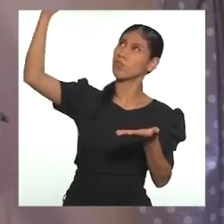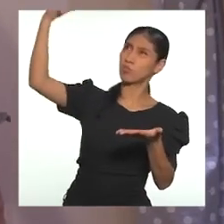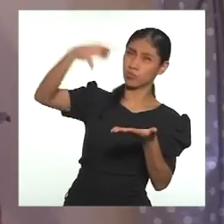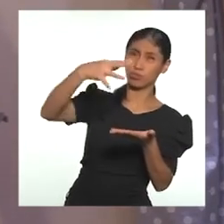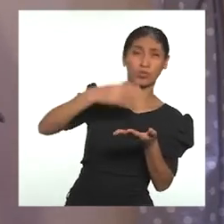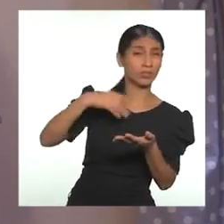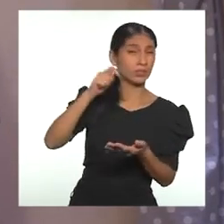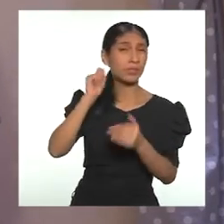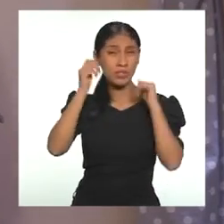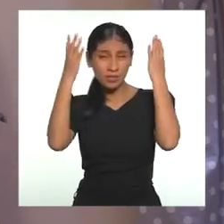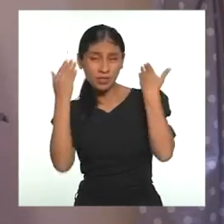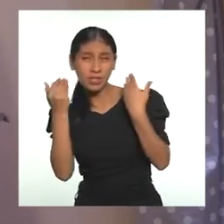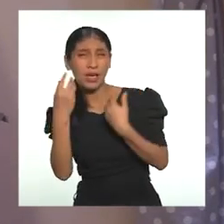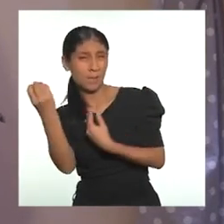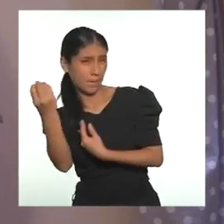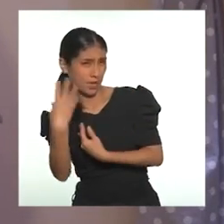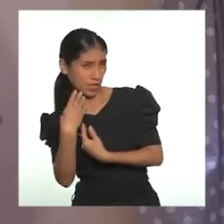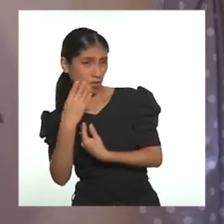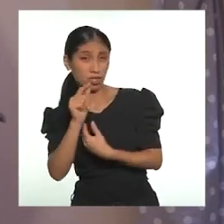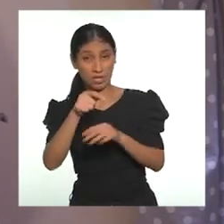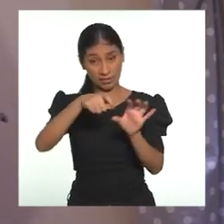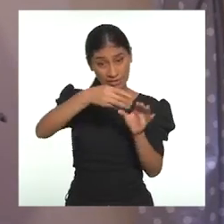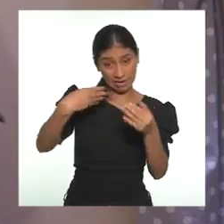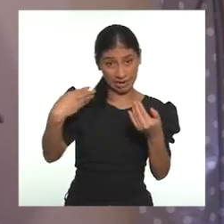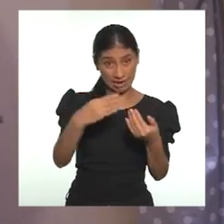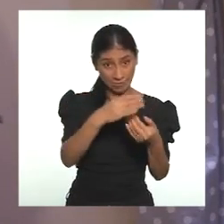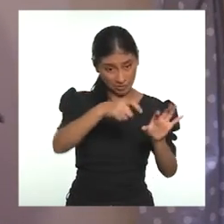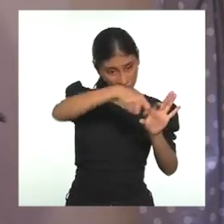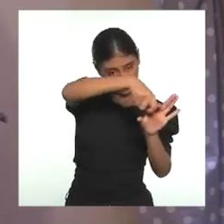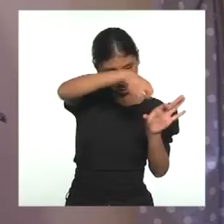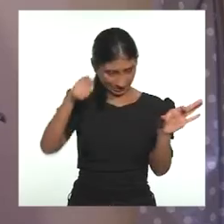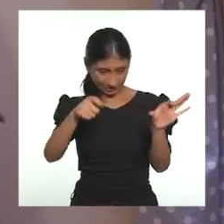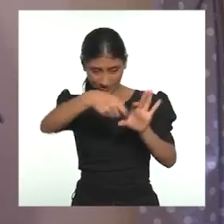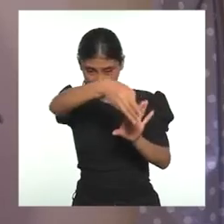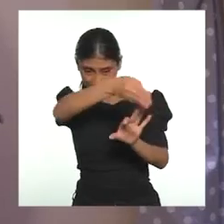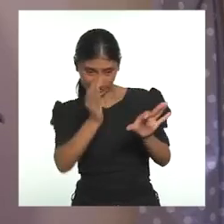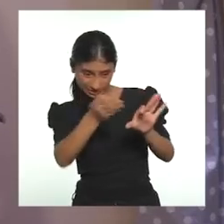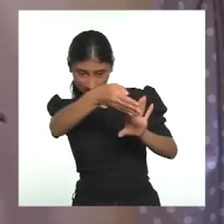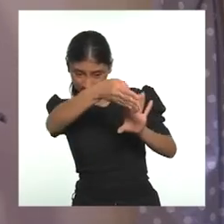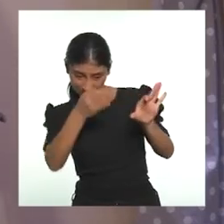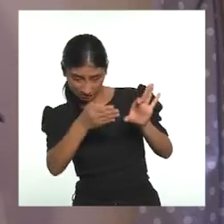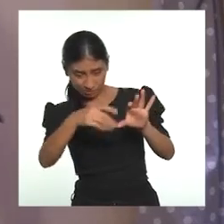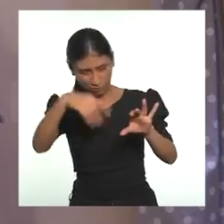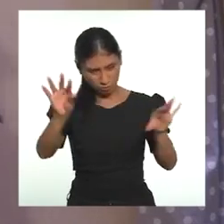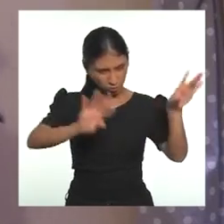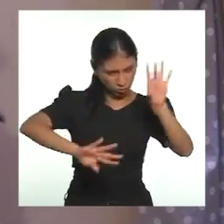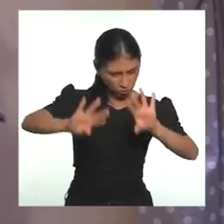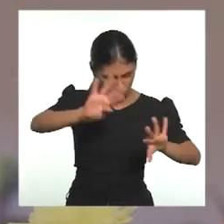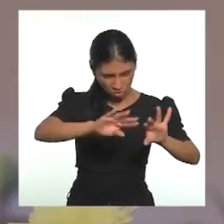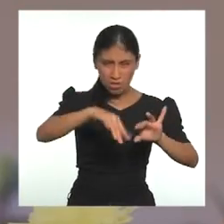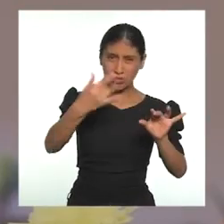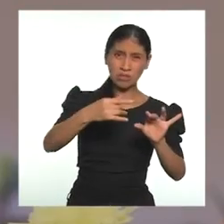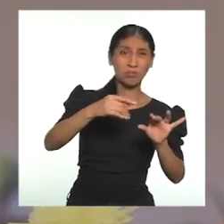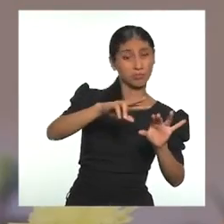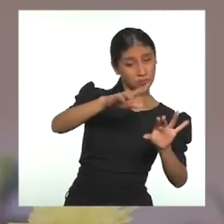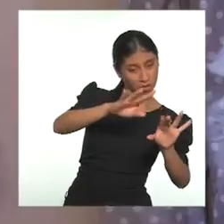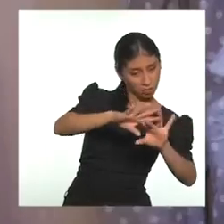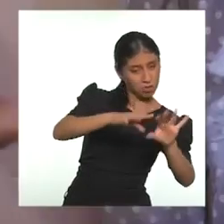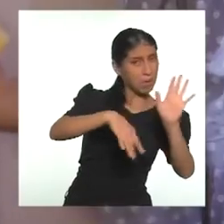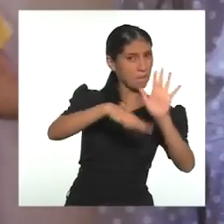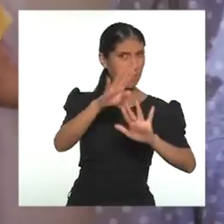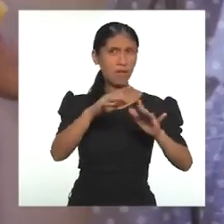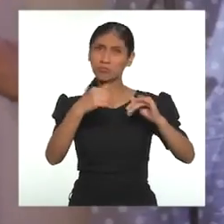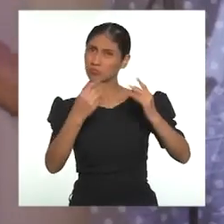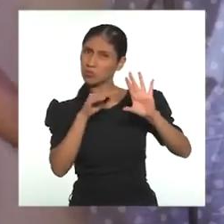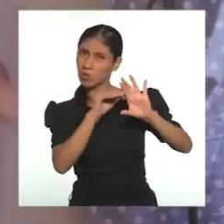le hagamos cortecitos para que entre bien la sal y así dure más días.